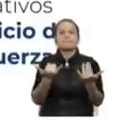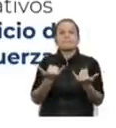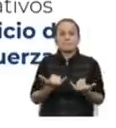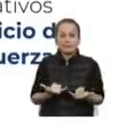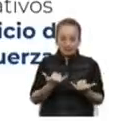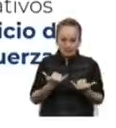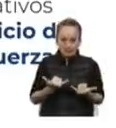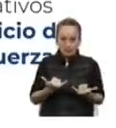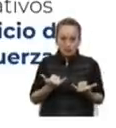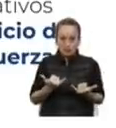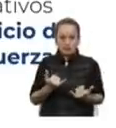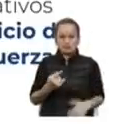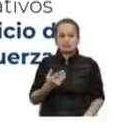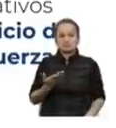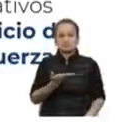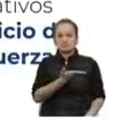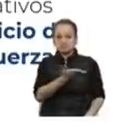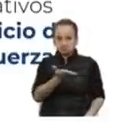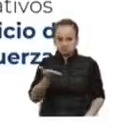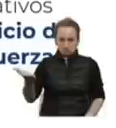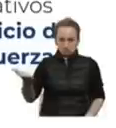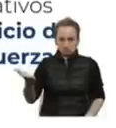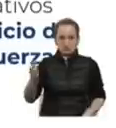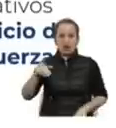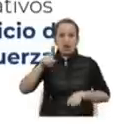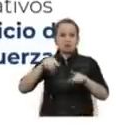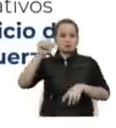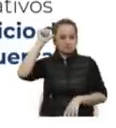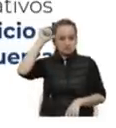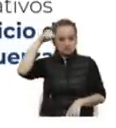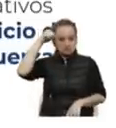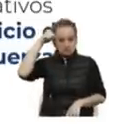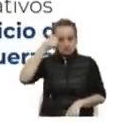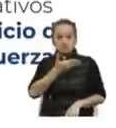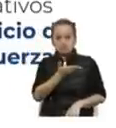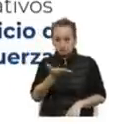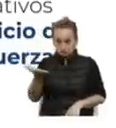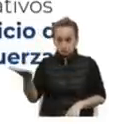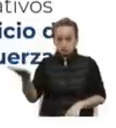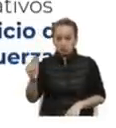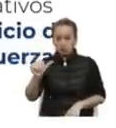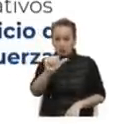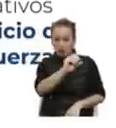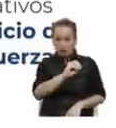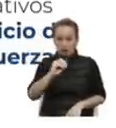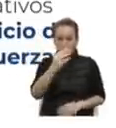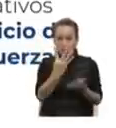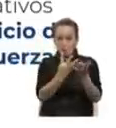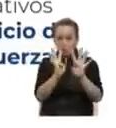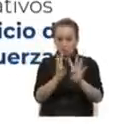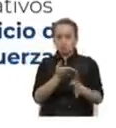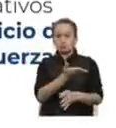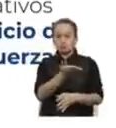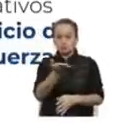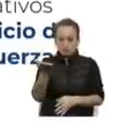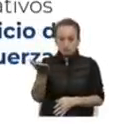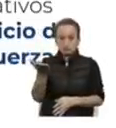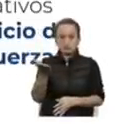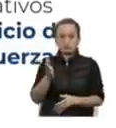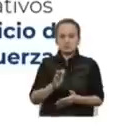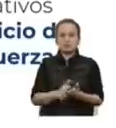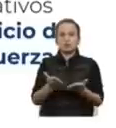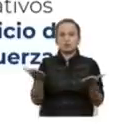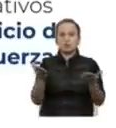está en la mente de muchos, inclusive de muchos de ustedes, que se mide